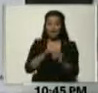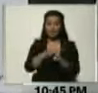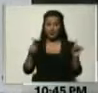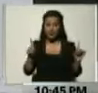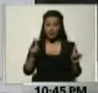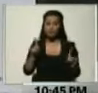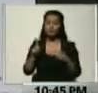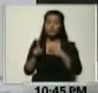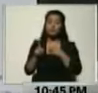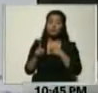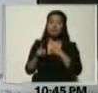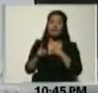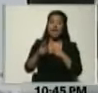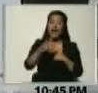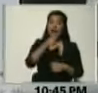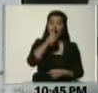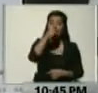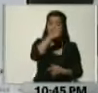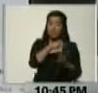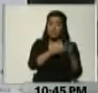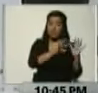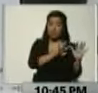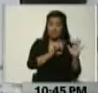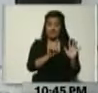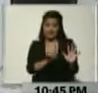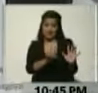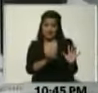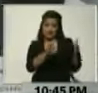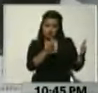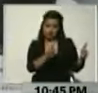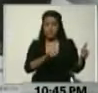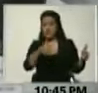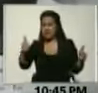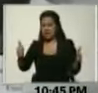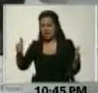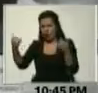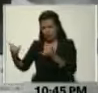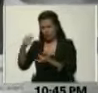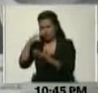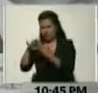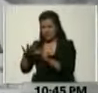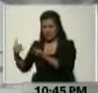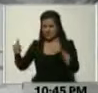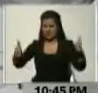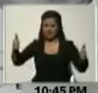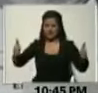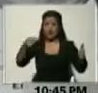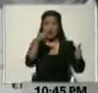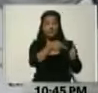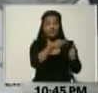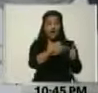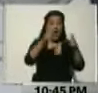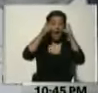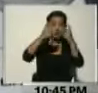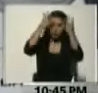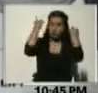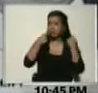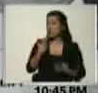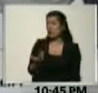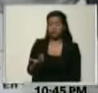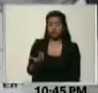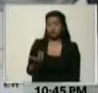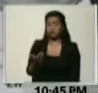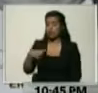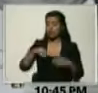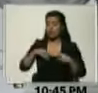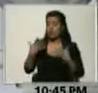de julio del 96 a la de ahorita es que Ramos Alú en la Asamblea Nacional echó para atrás en 20 minutos el decreto de emergencia